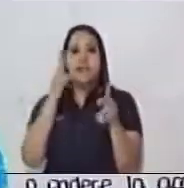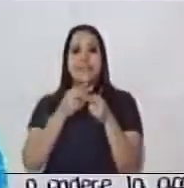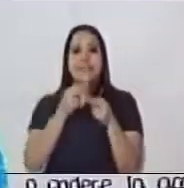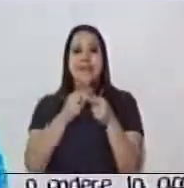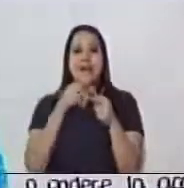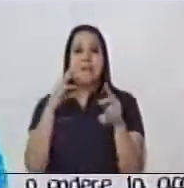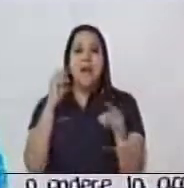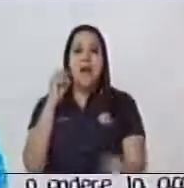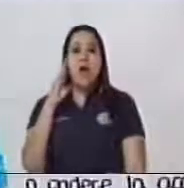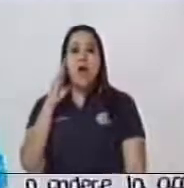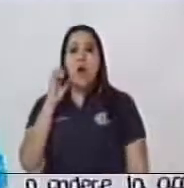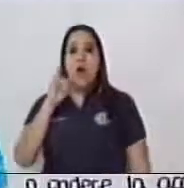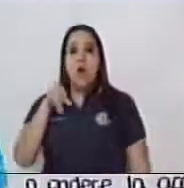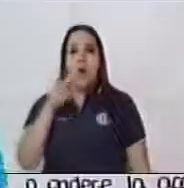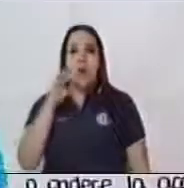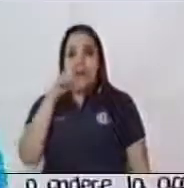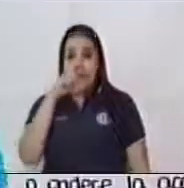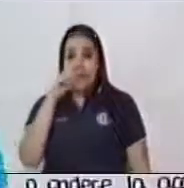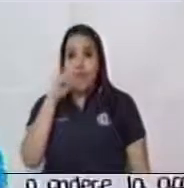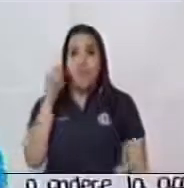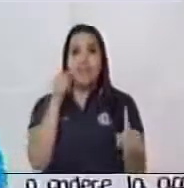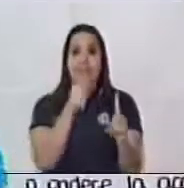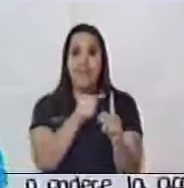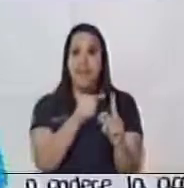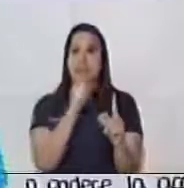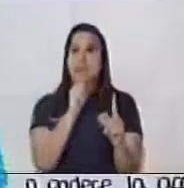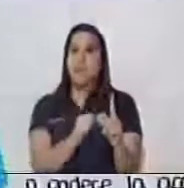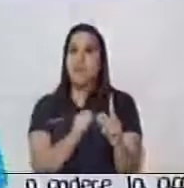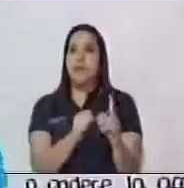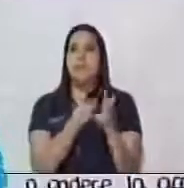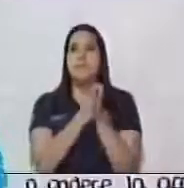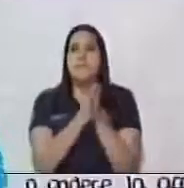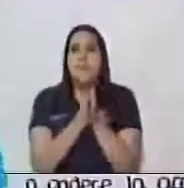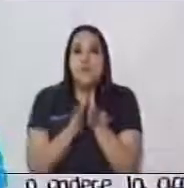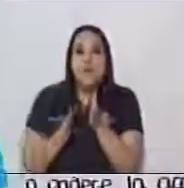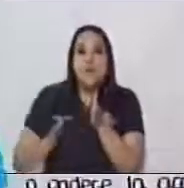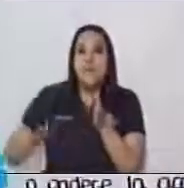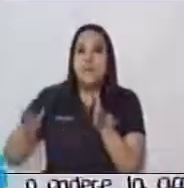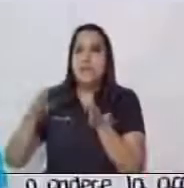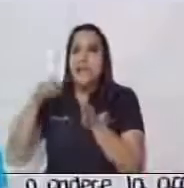periódico. Pero esta es transitiva.